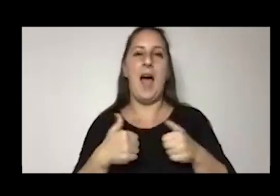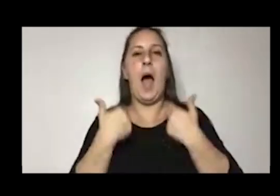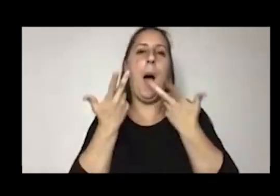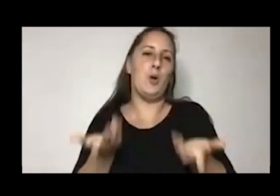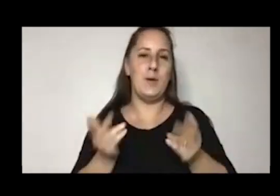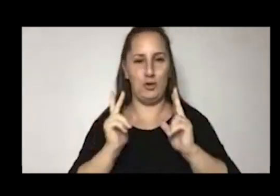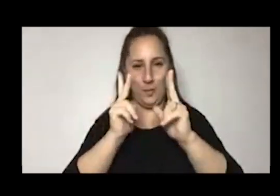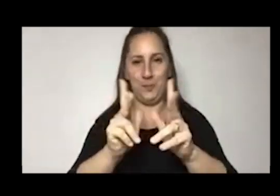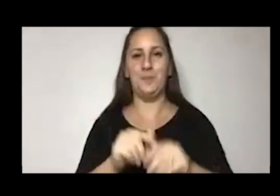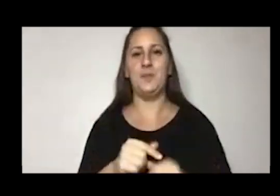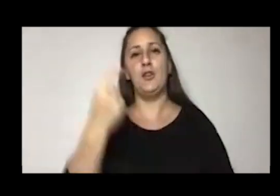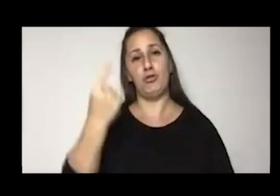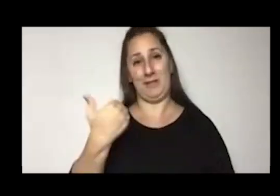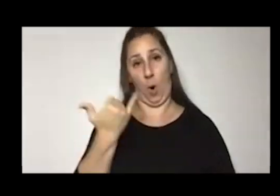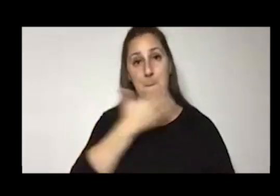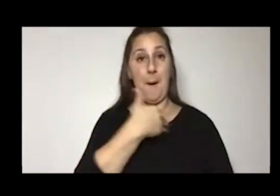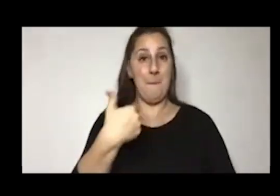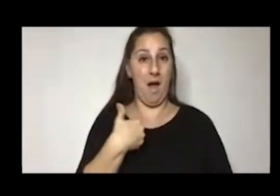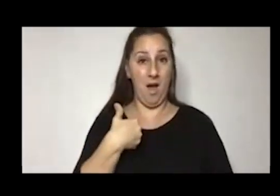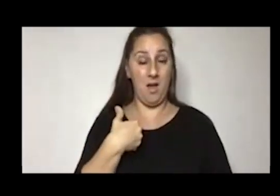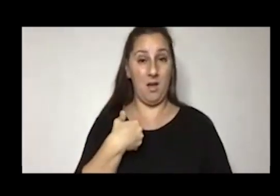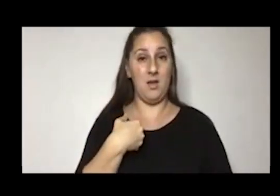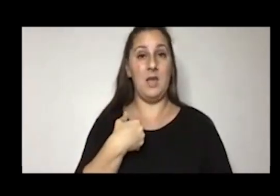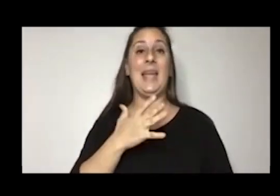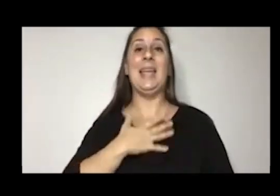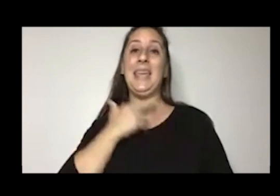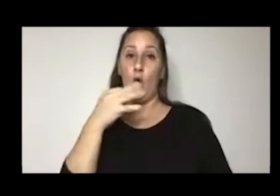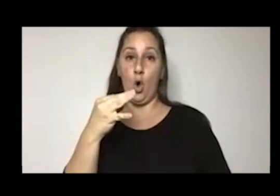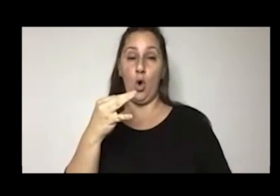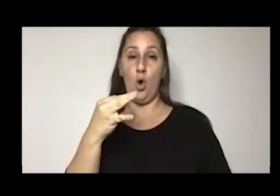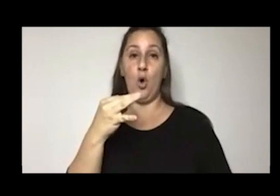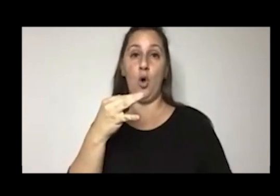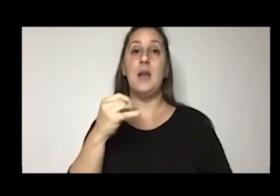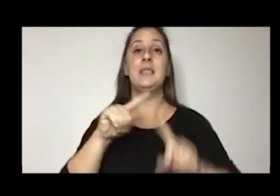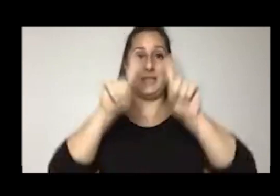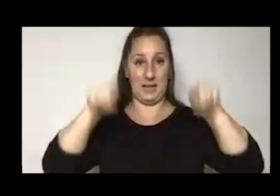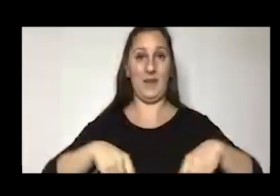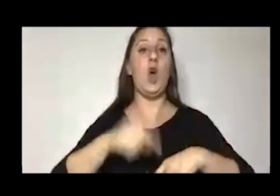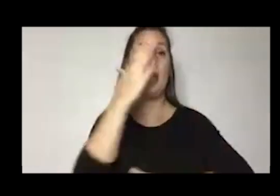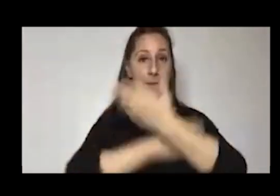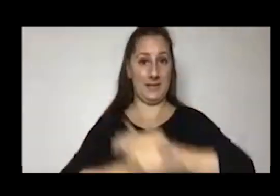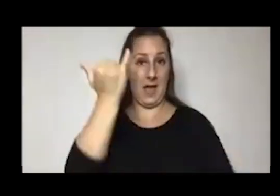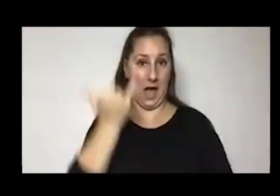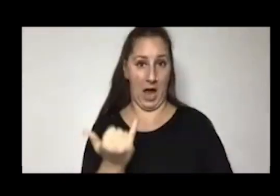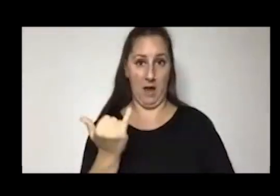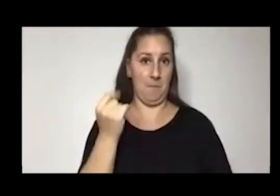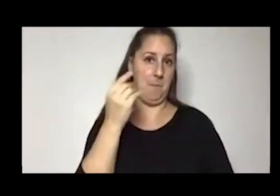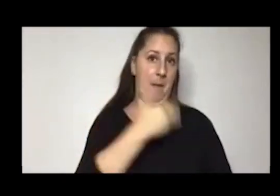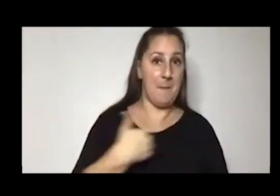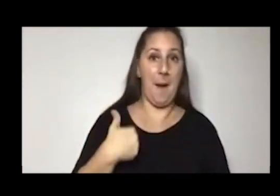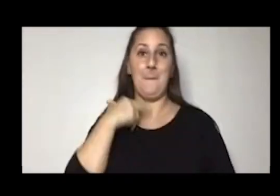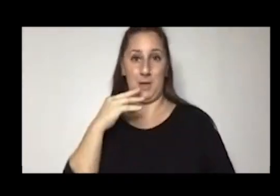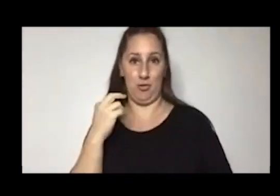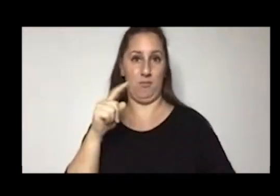a mi madre y a mi hijo con certificado de discapacidad de los dos, y la aplicación para sacar el